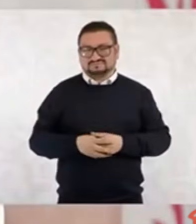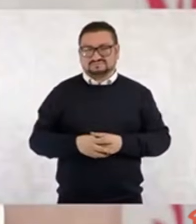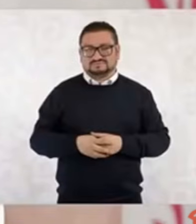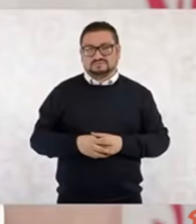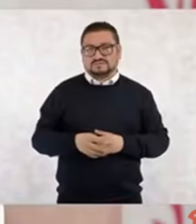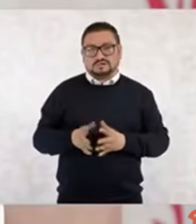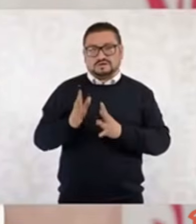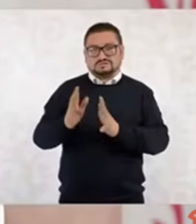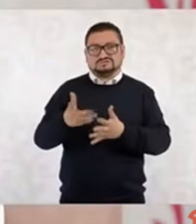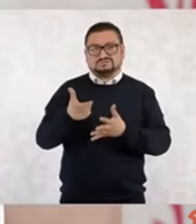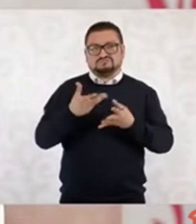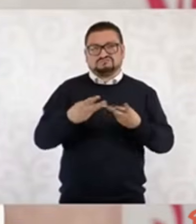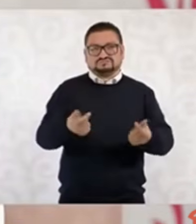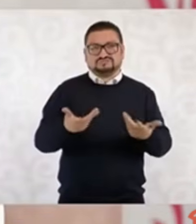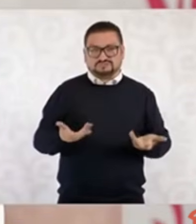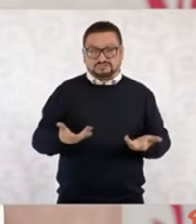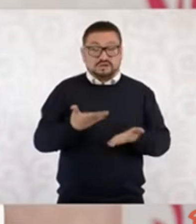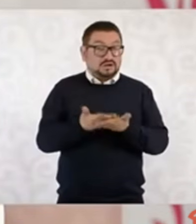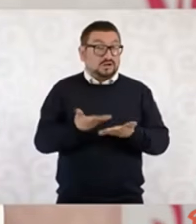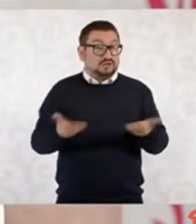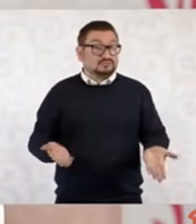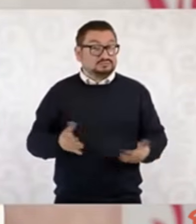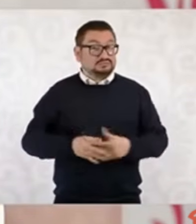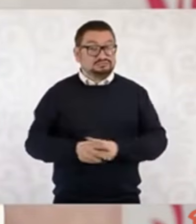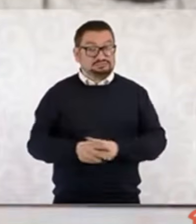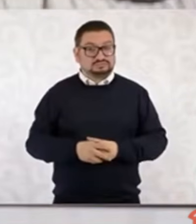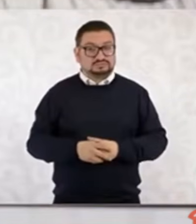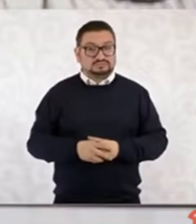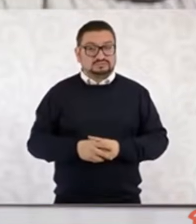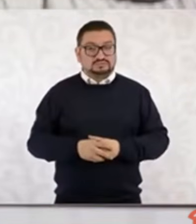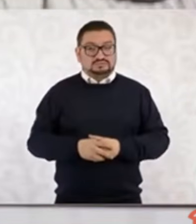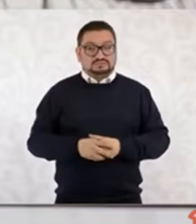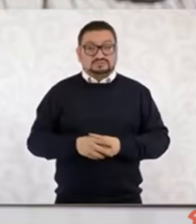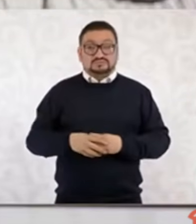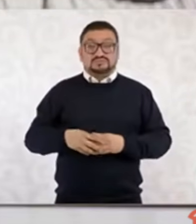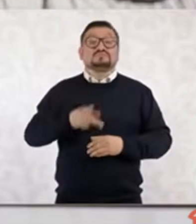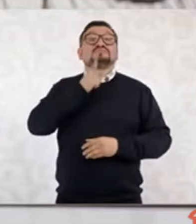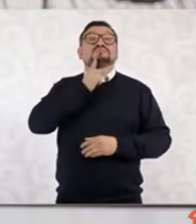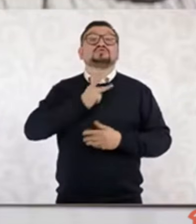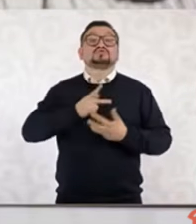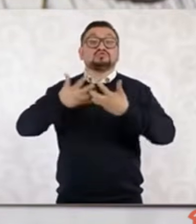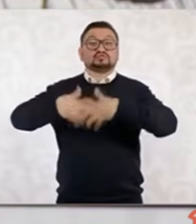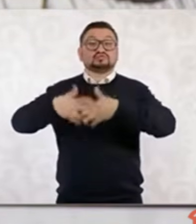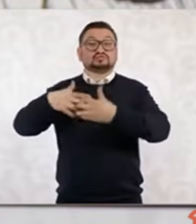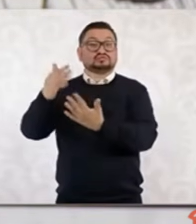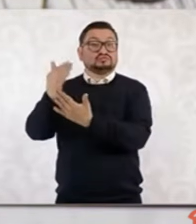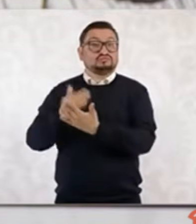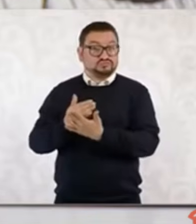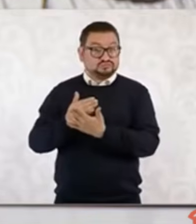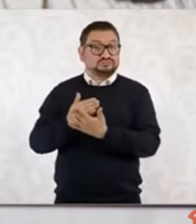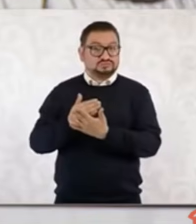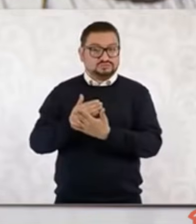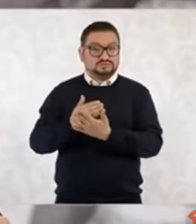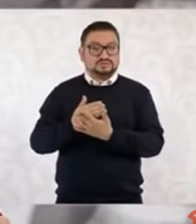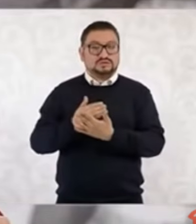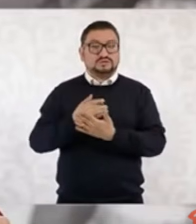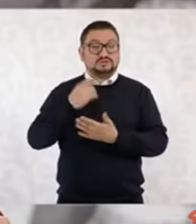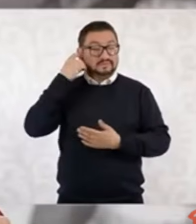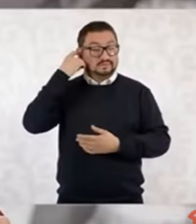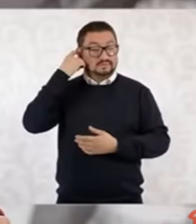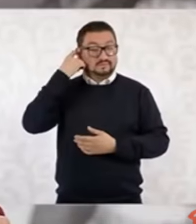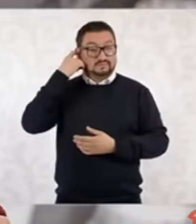Así fue. Ahora, con mucho menos producción de petróleo y